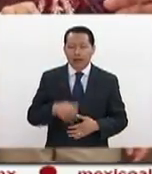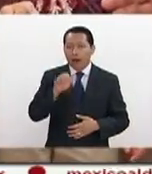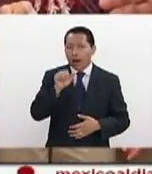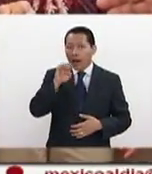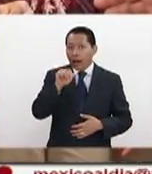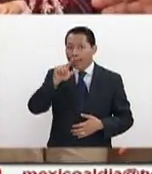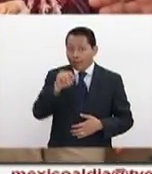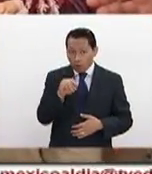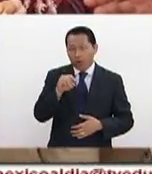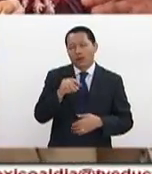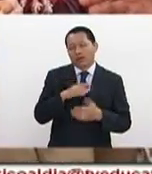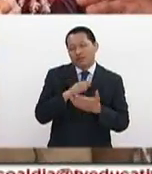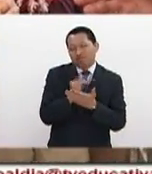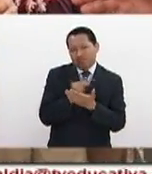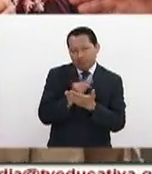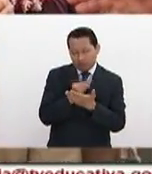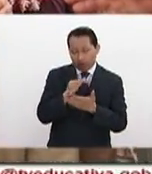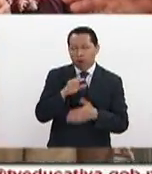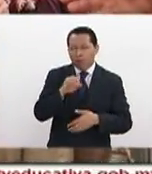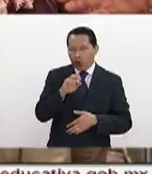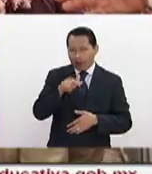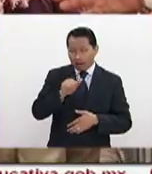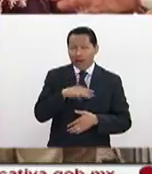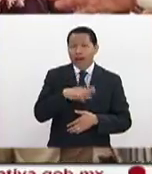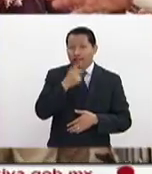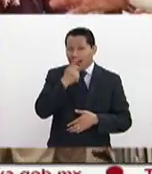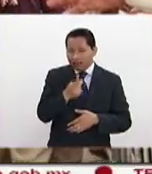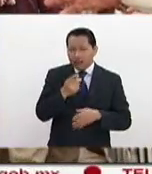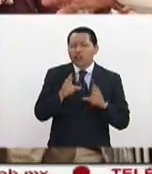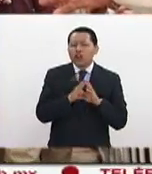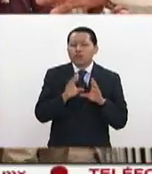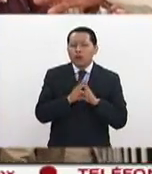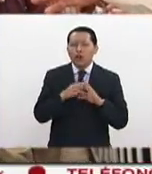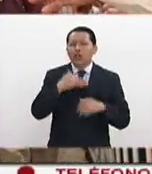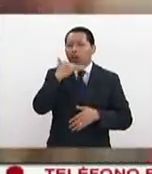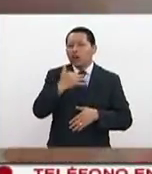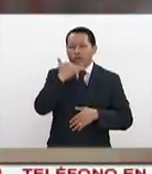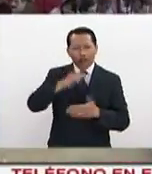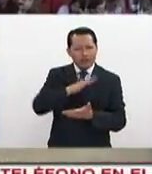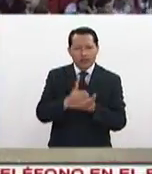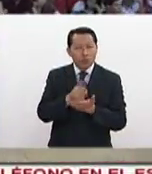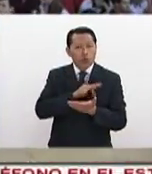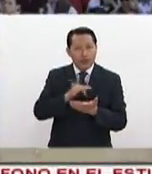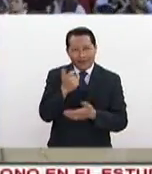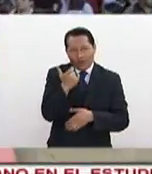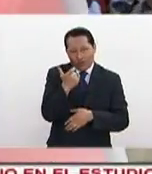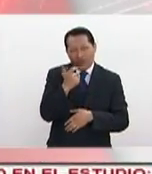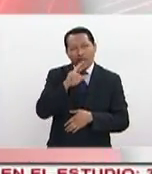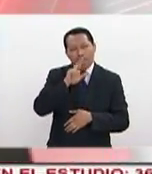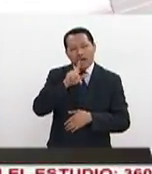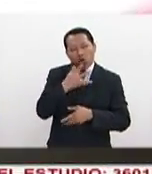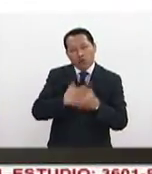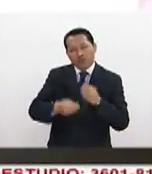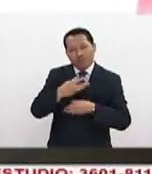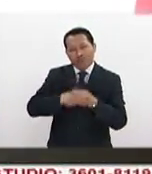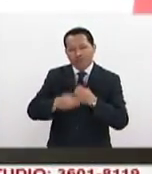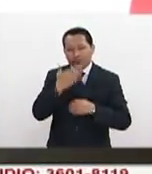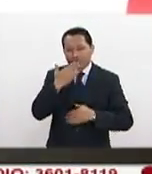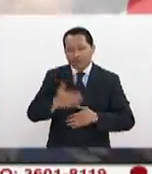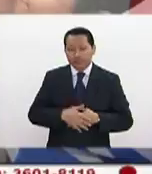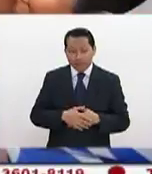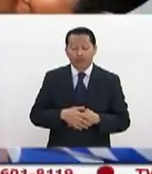Andrés Manuel López Obrador, precandidato de Morena, dijo que terminará con la corrupción para que mejore la economía.